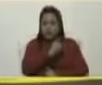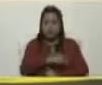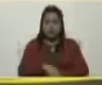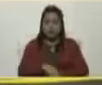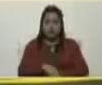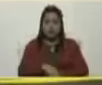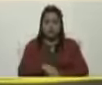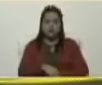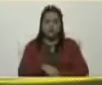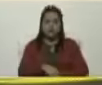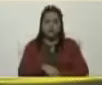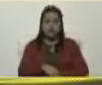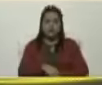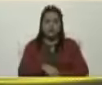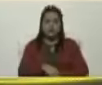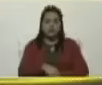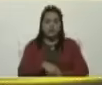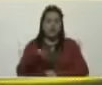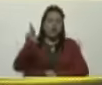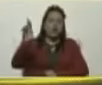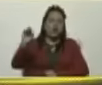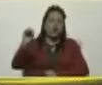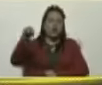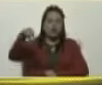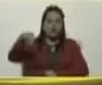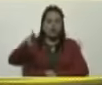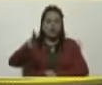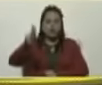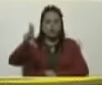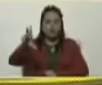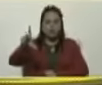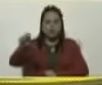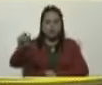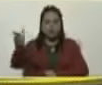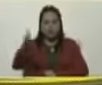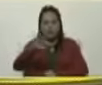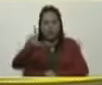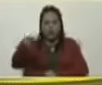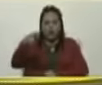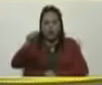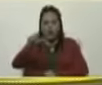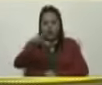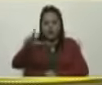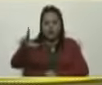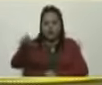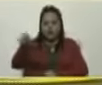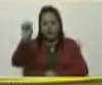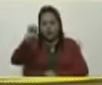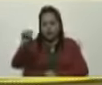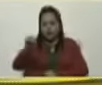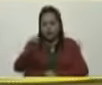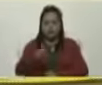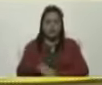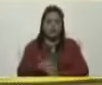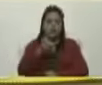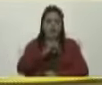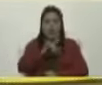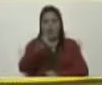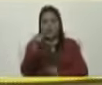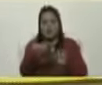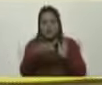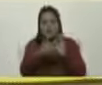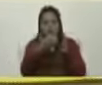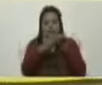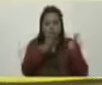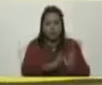Gallego, que tiene 30.000 estudiantes allí. Tenemos nuestra gran universidad Simón Rodríguez, en la cual tenemos